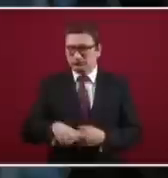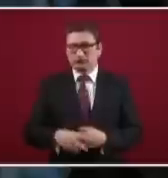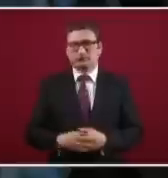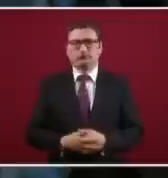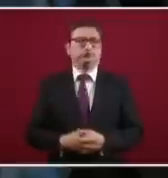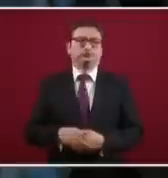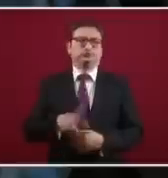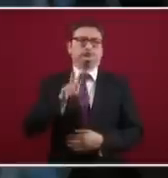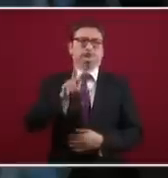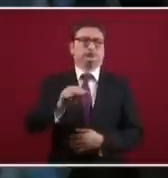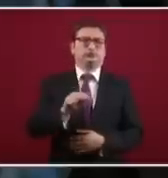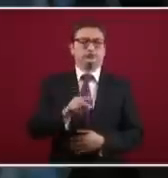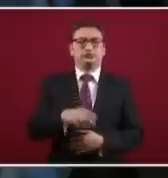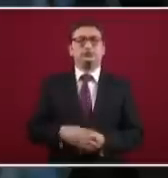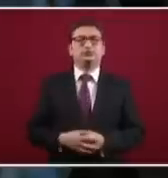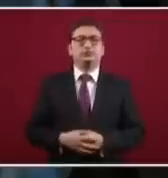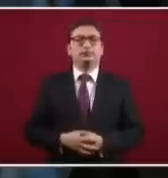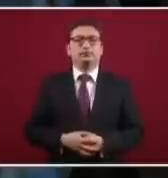Han guardado